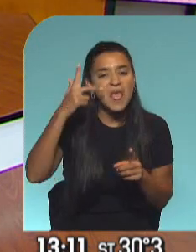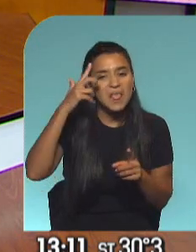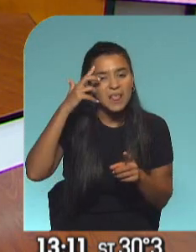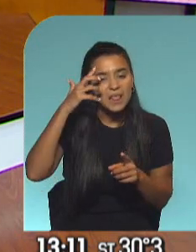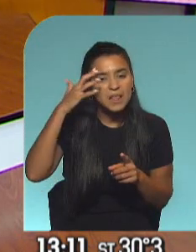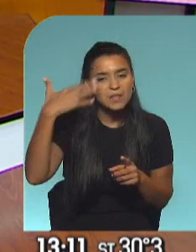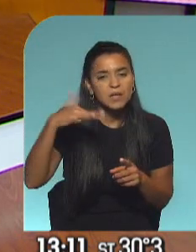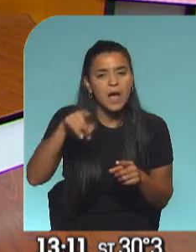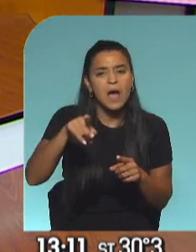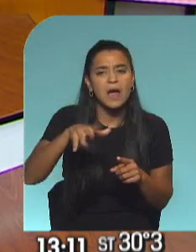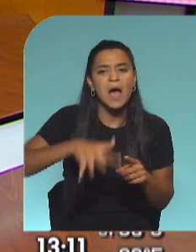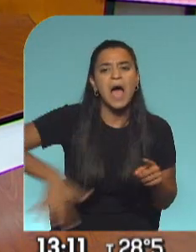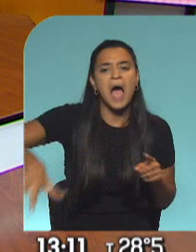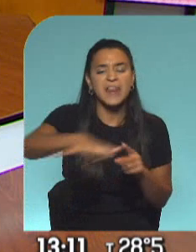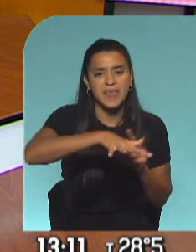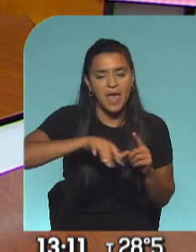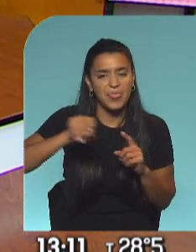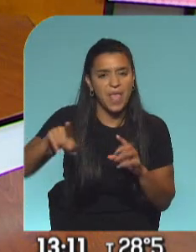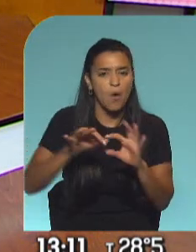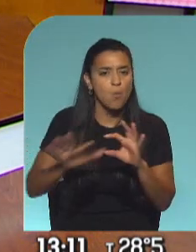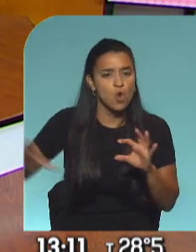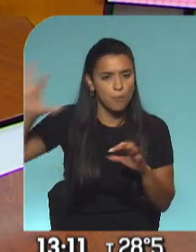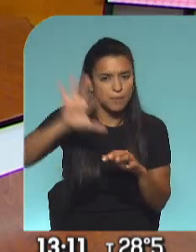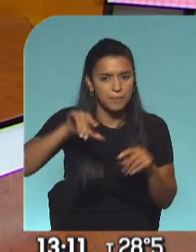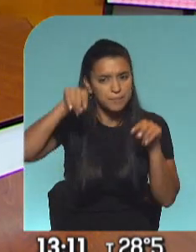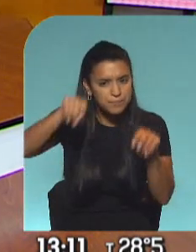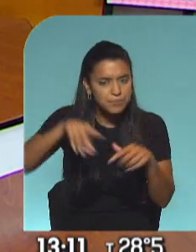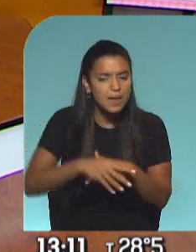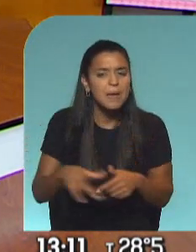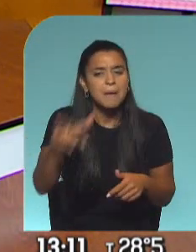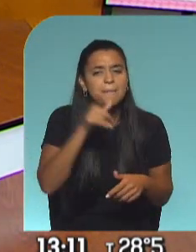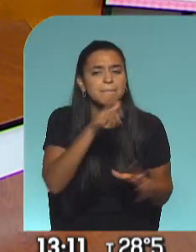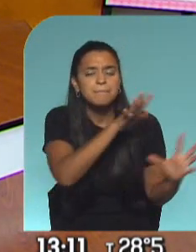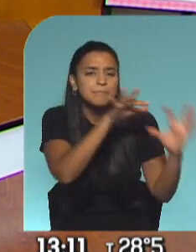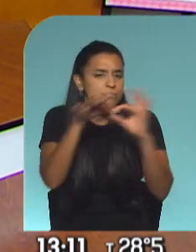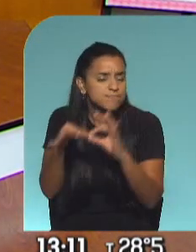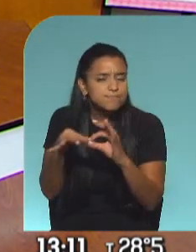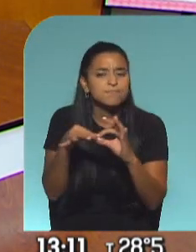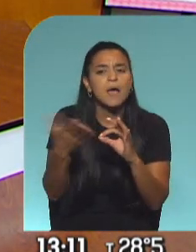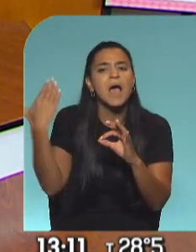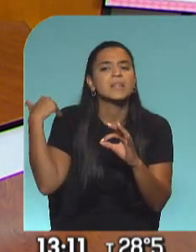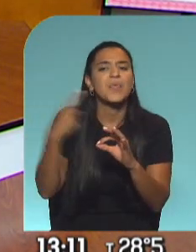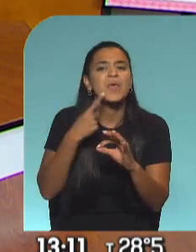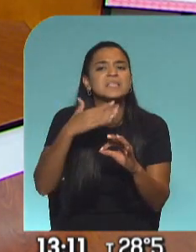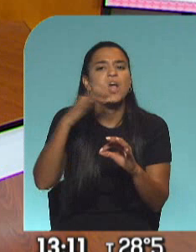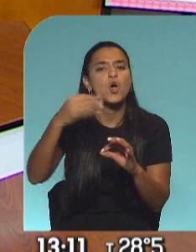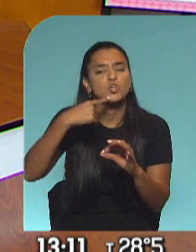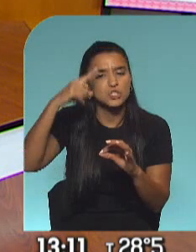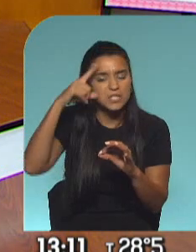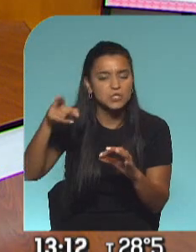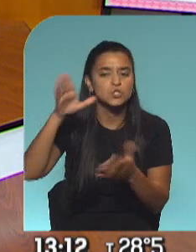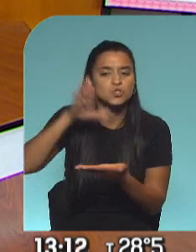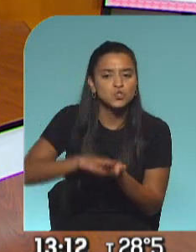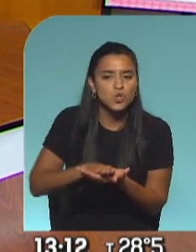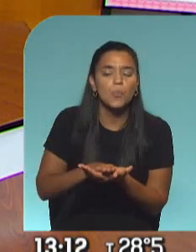del área europea. Acá está, me parece, muy vinculado un punto que planteaba José, ¿no? El tema